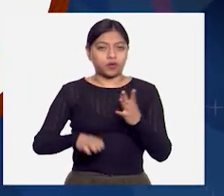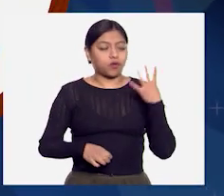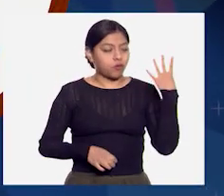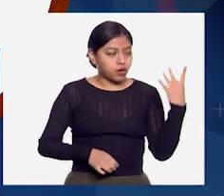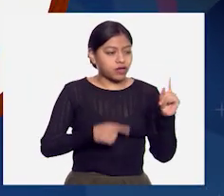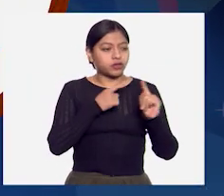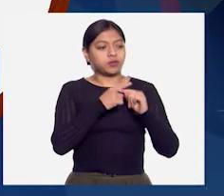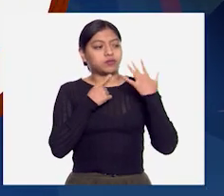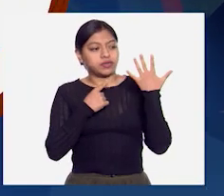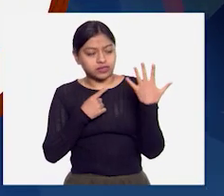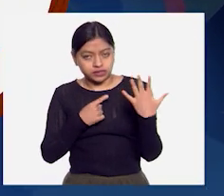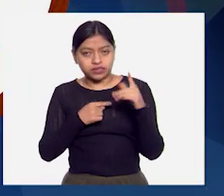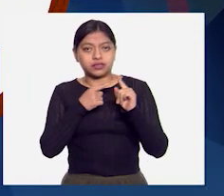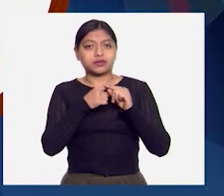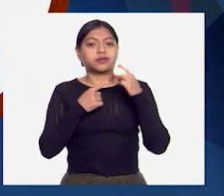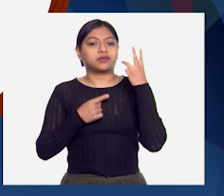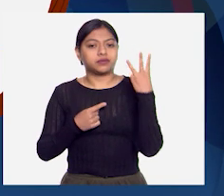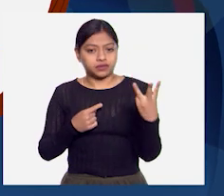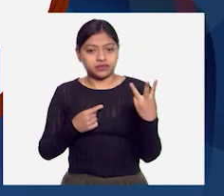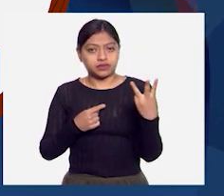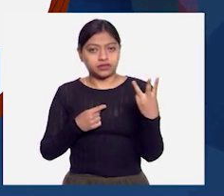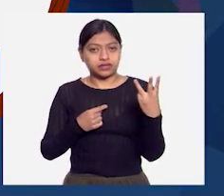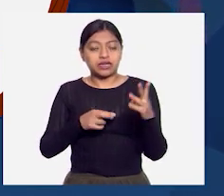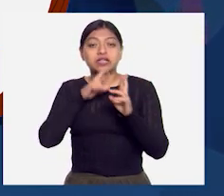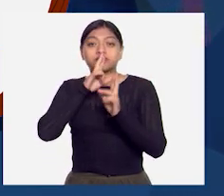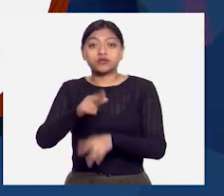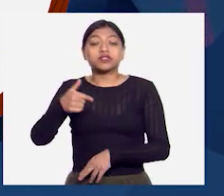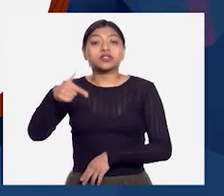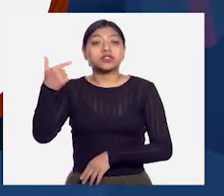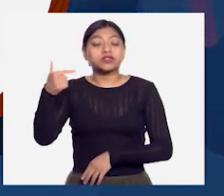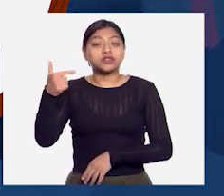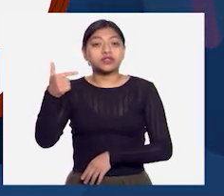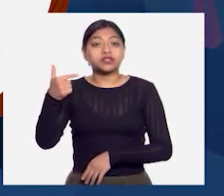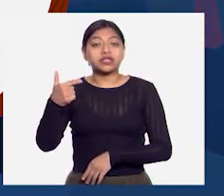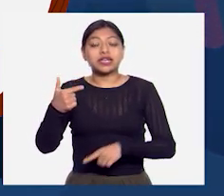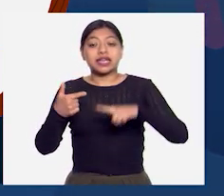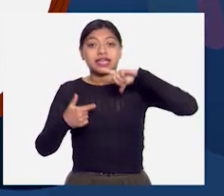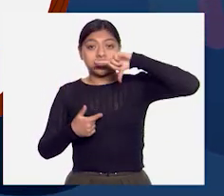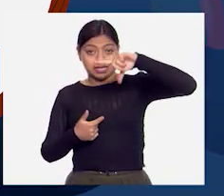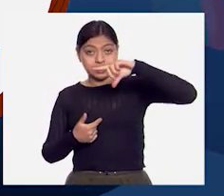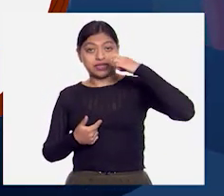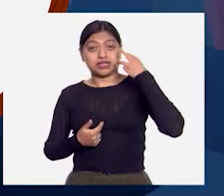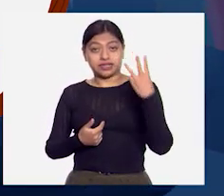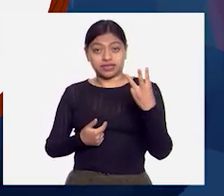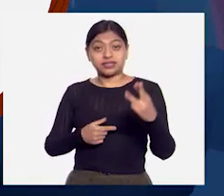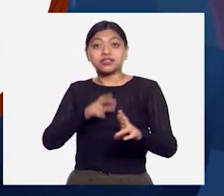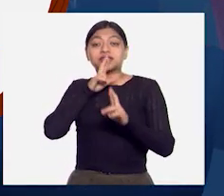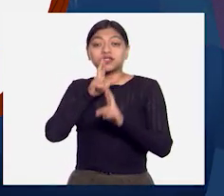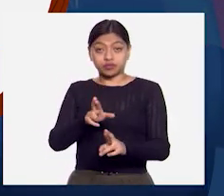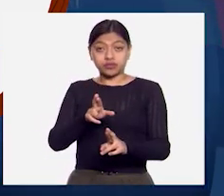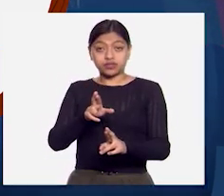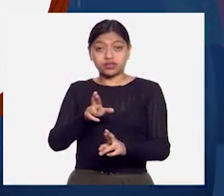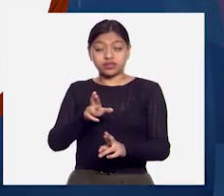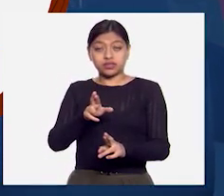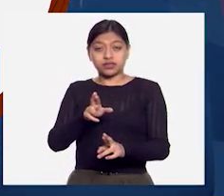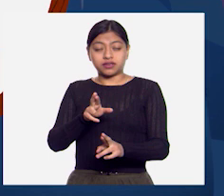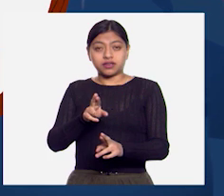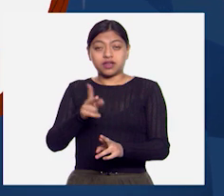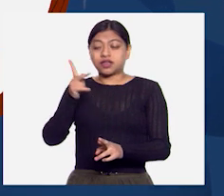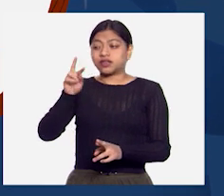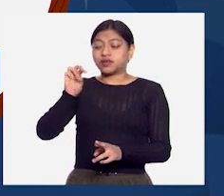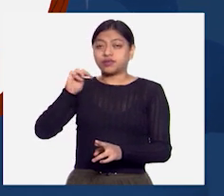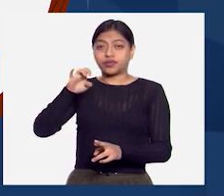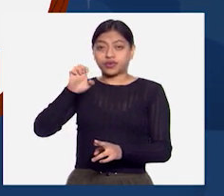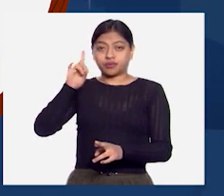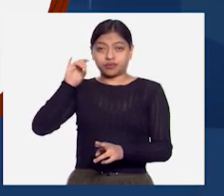4 más 5 más 3 es igual a 12 y se divide entre 3. Entonces, el valor de la media